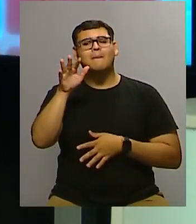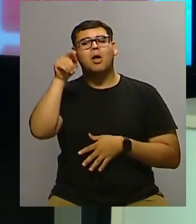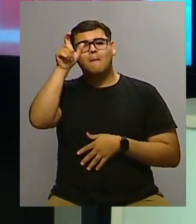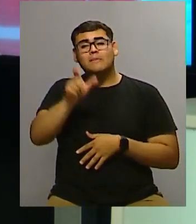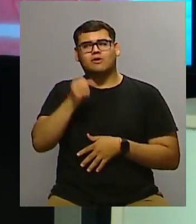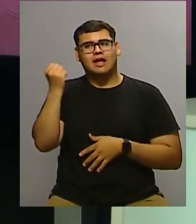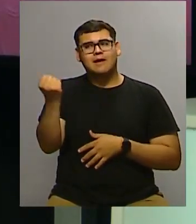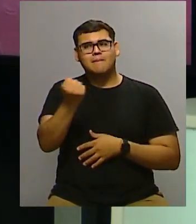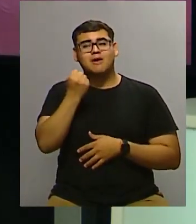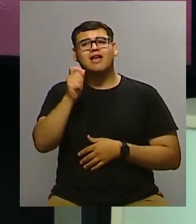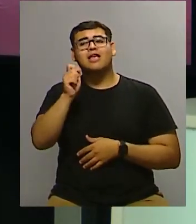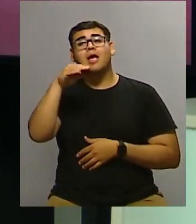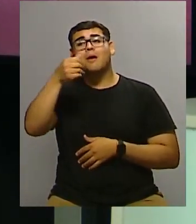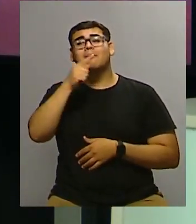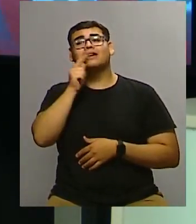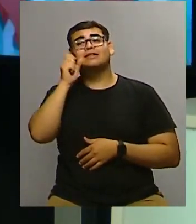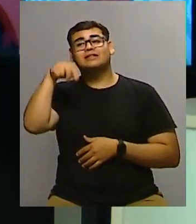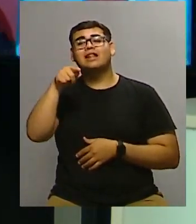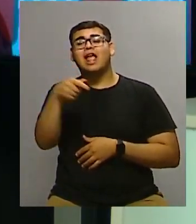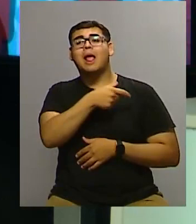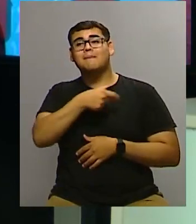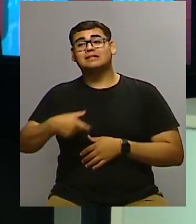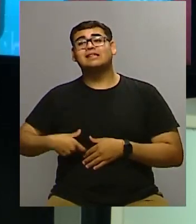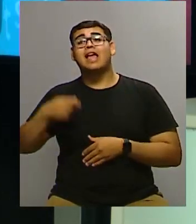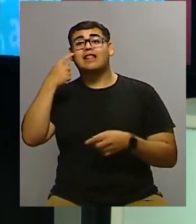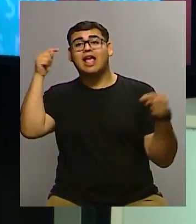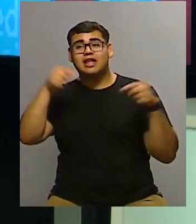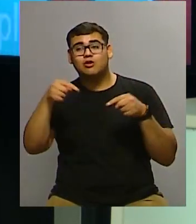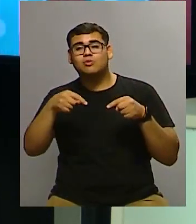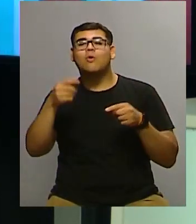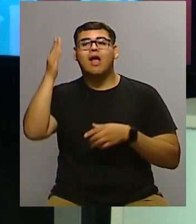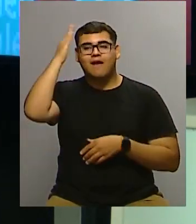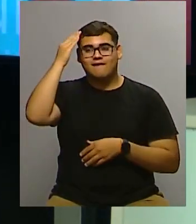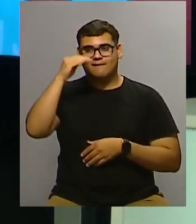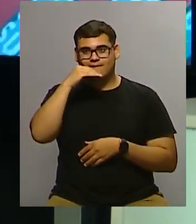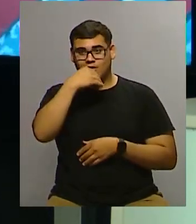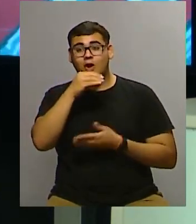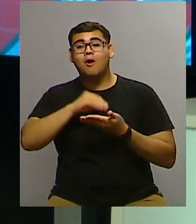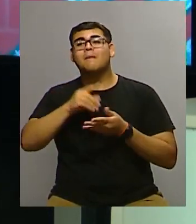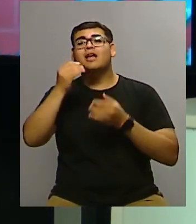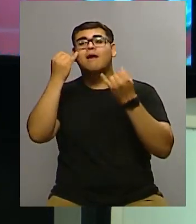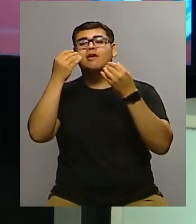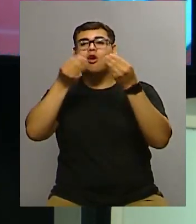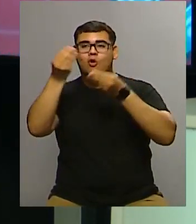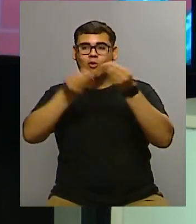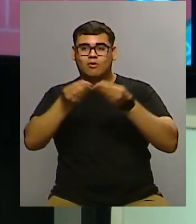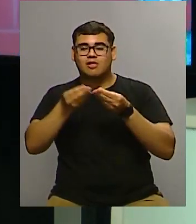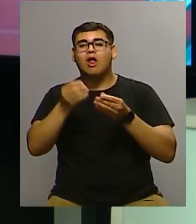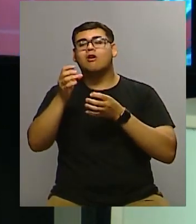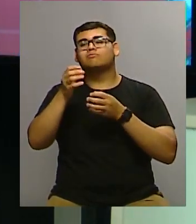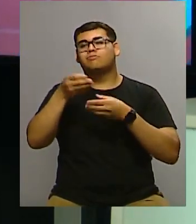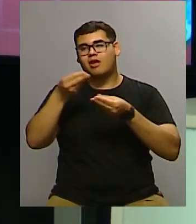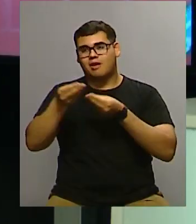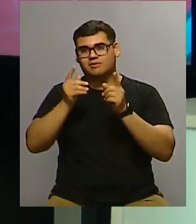muy importante. Hablamos de Martín Hinojosa, presidente del Instituto Nacional de Vitivinicultura, además contador público nacional y empresario, a quien le damos